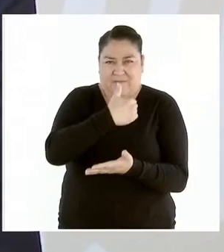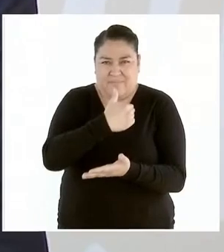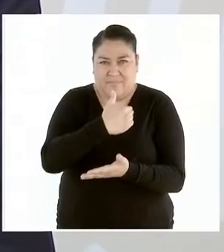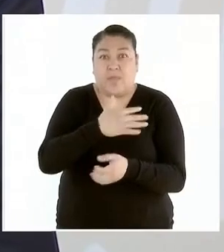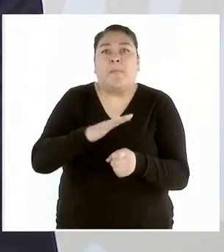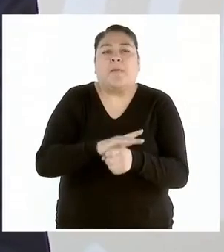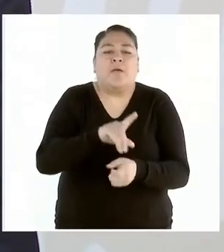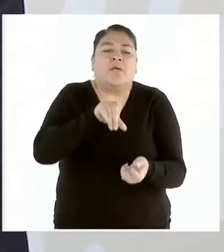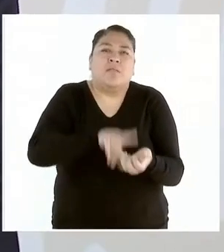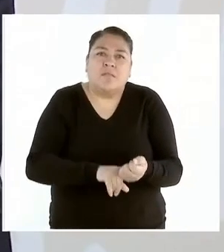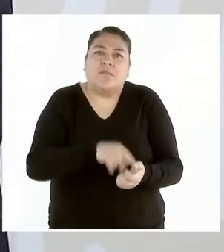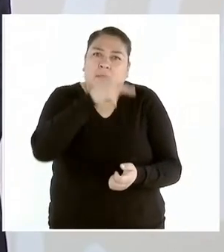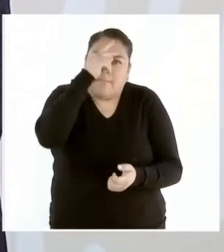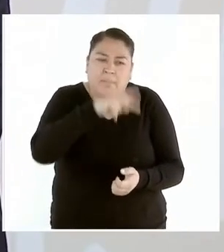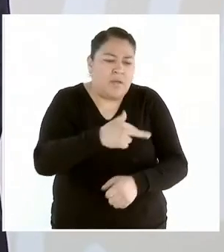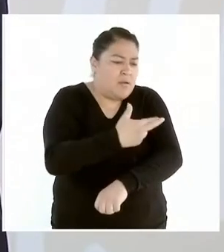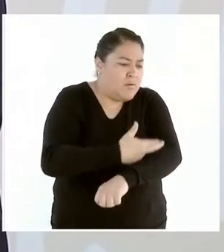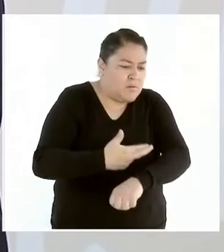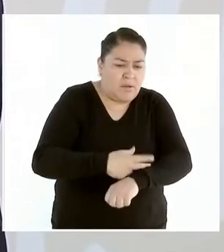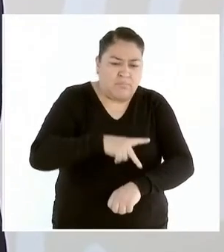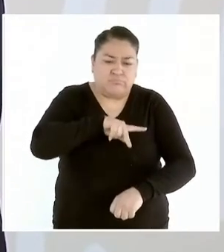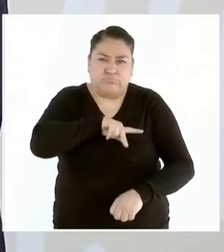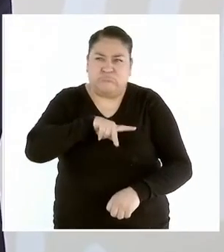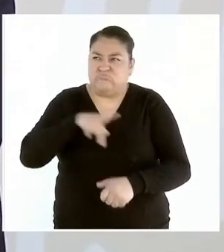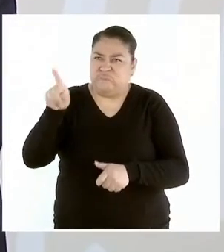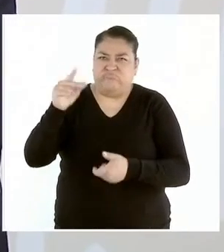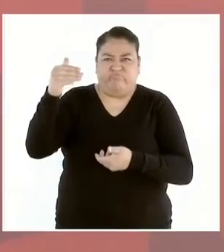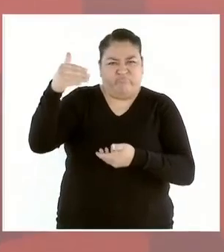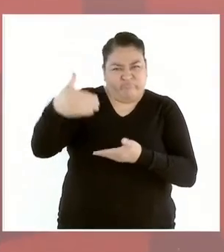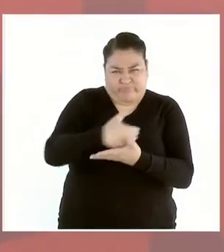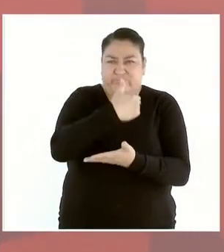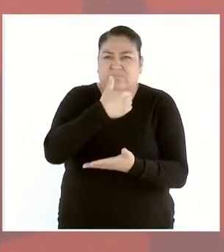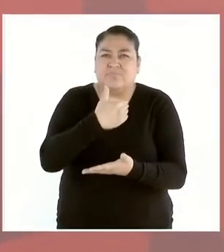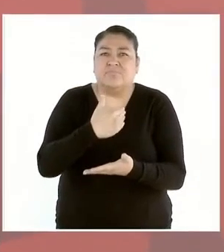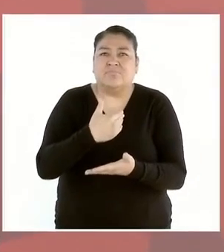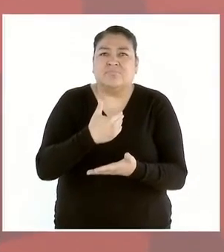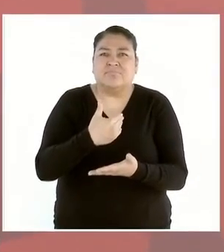internos de nuestro país